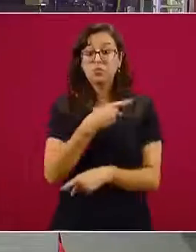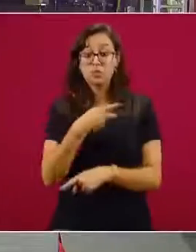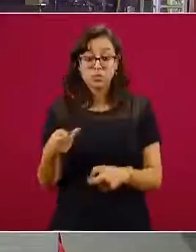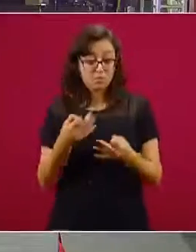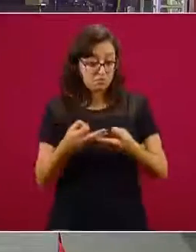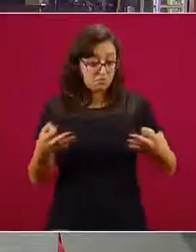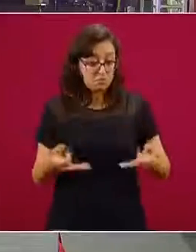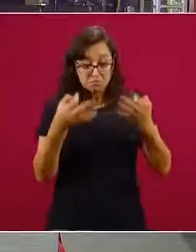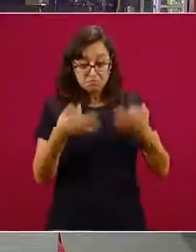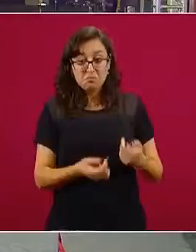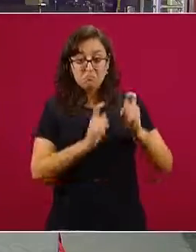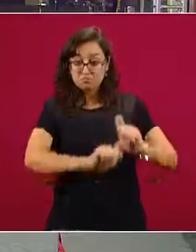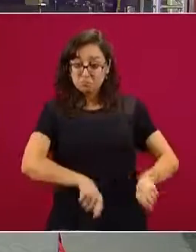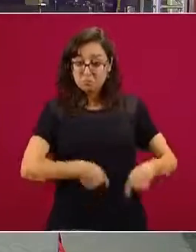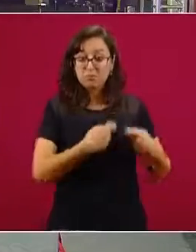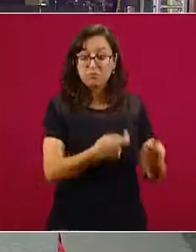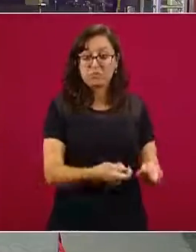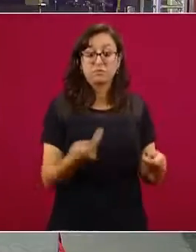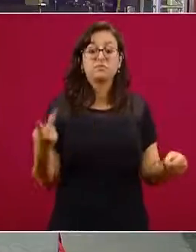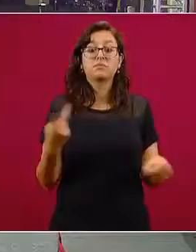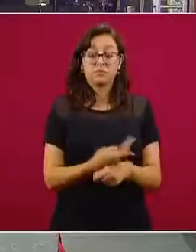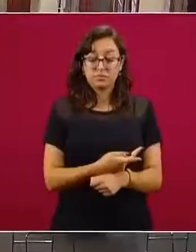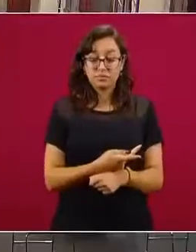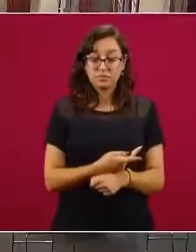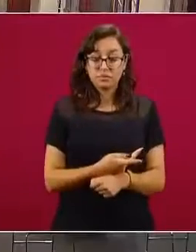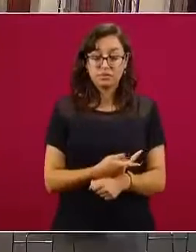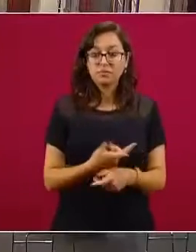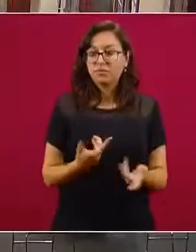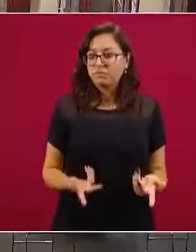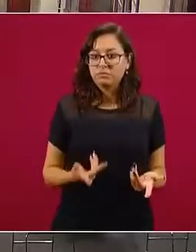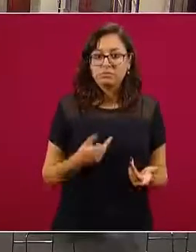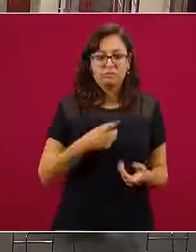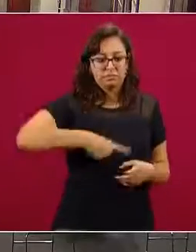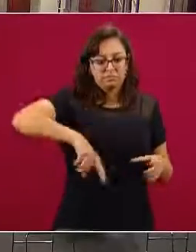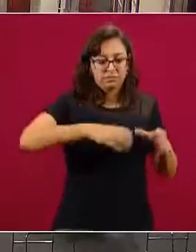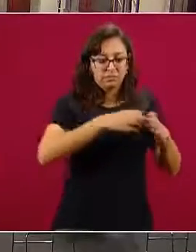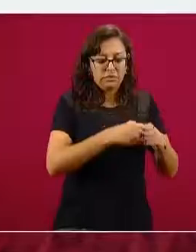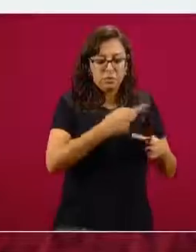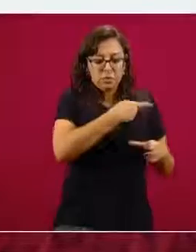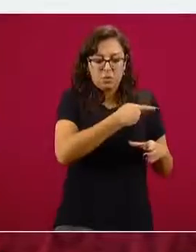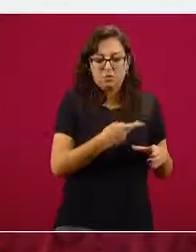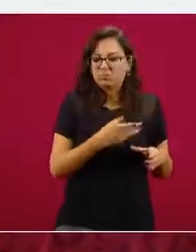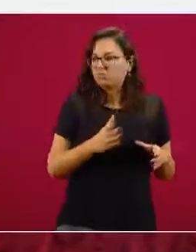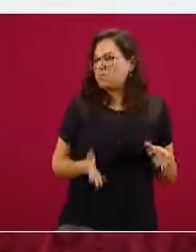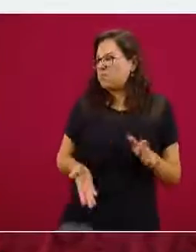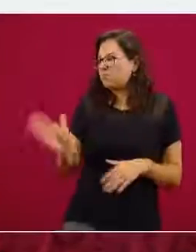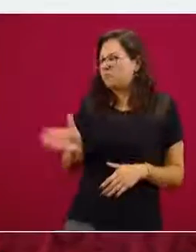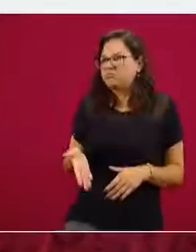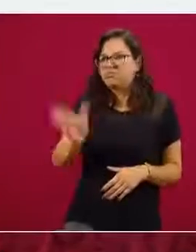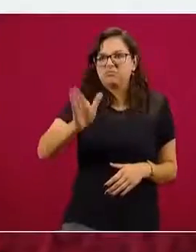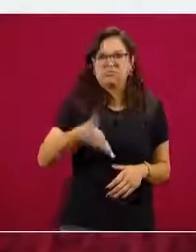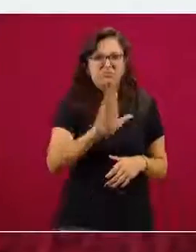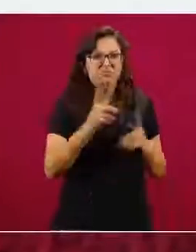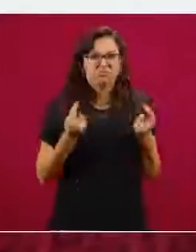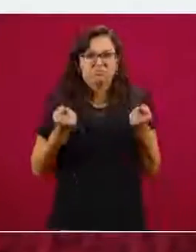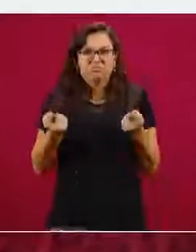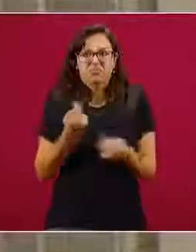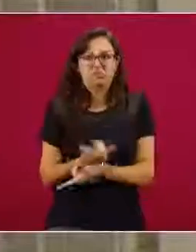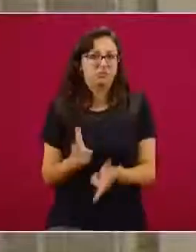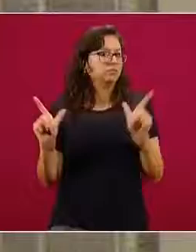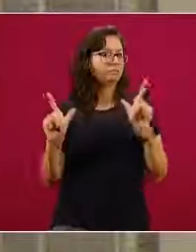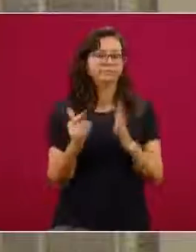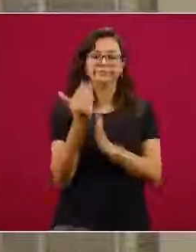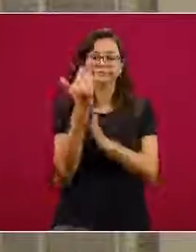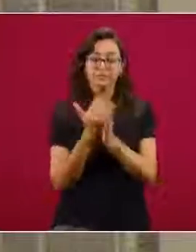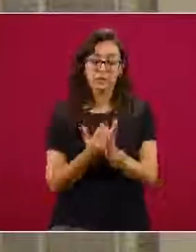estamos haciendo también es frenar el crecimiento de los asentamientos irregulares. Si tenemos la capacidad como Estado de ofrecer